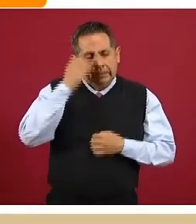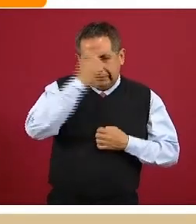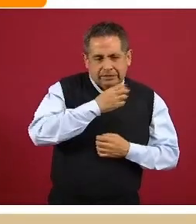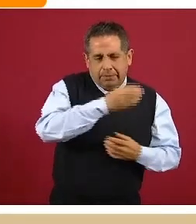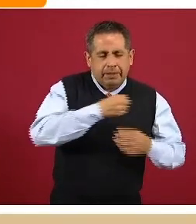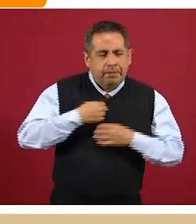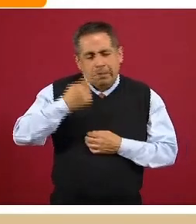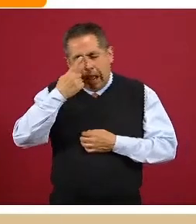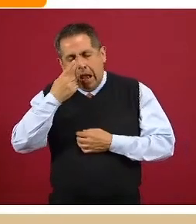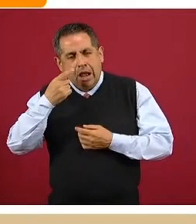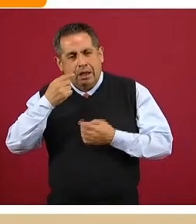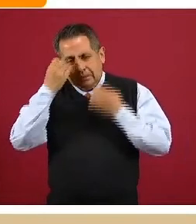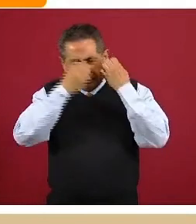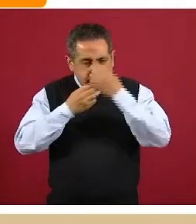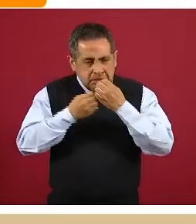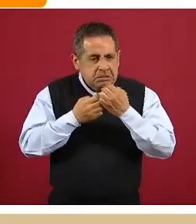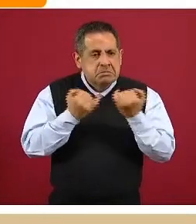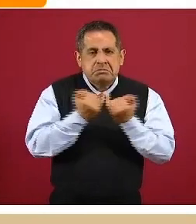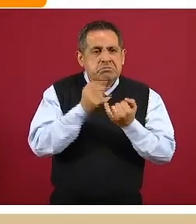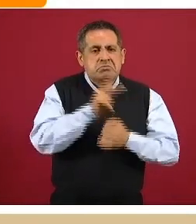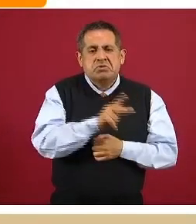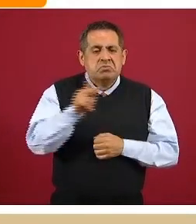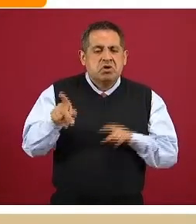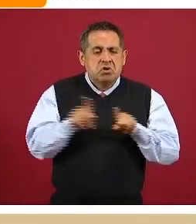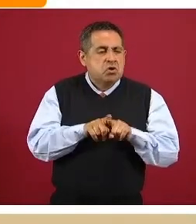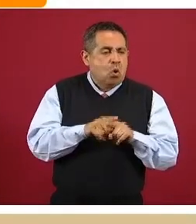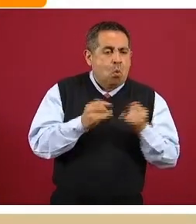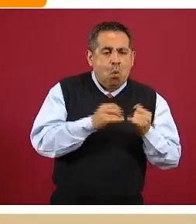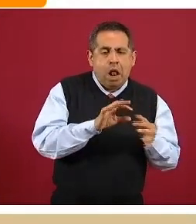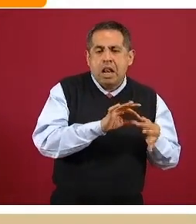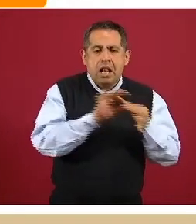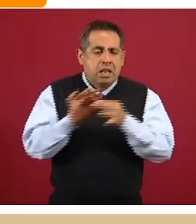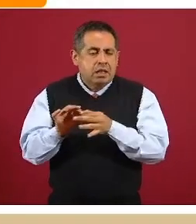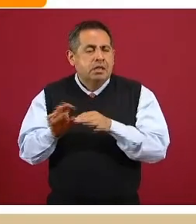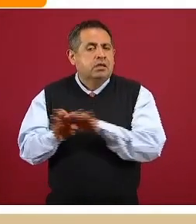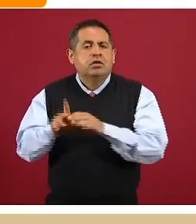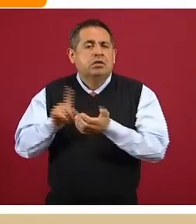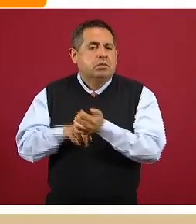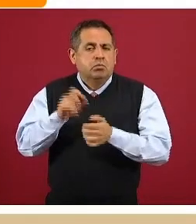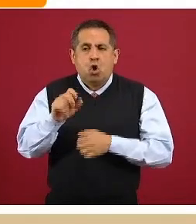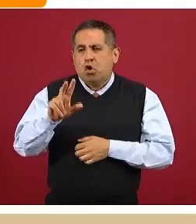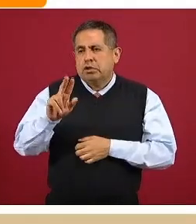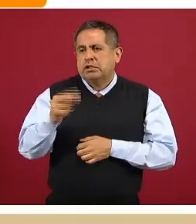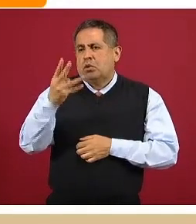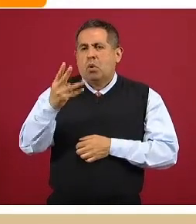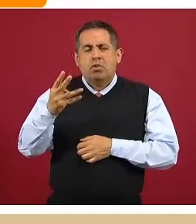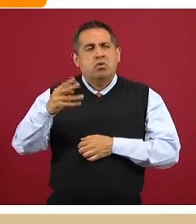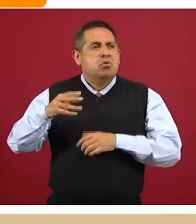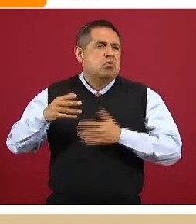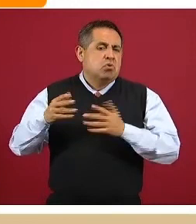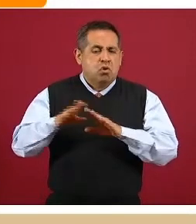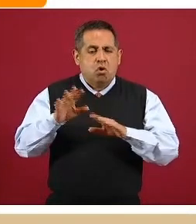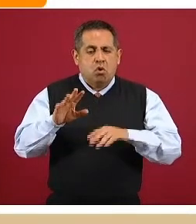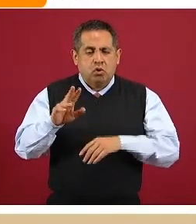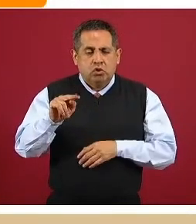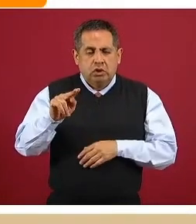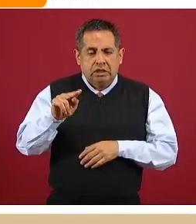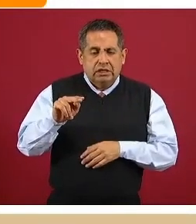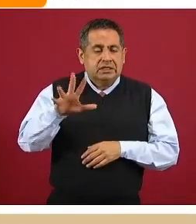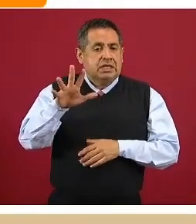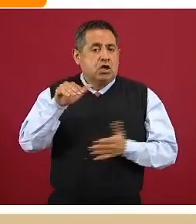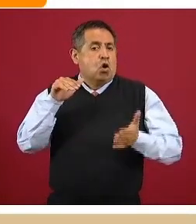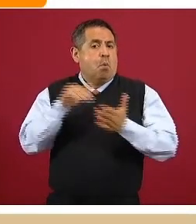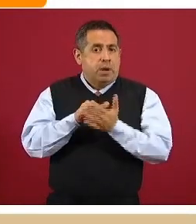muestra, son prácticamente similares. Están todas ellas por encima del 84 o alrededor de